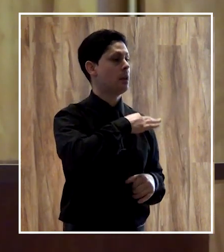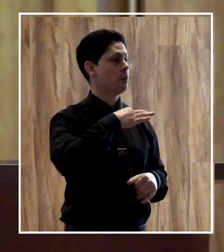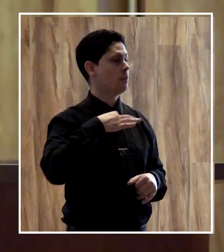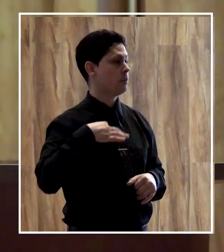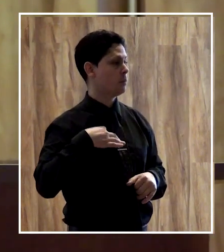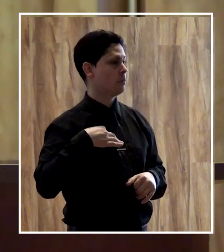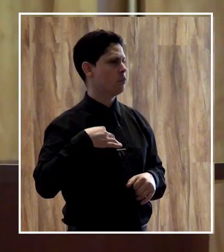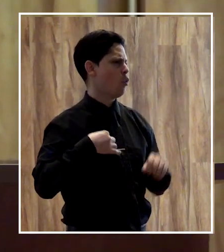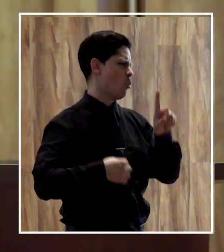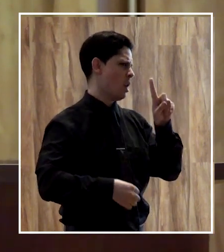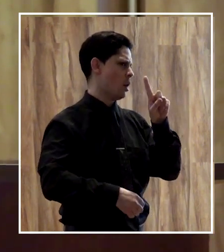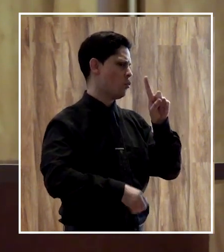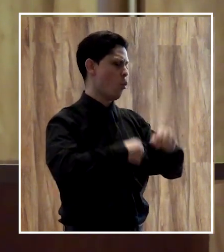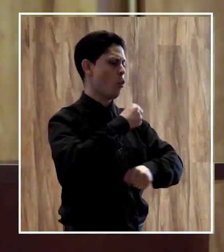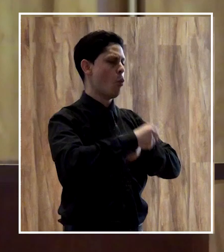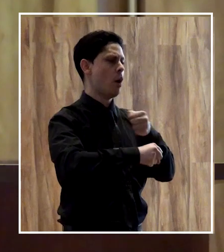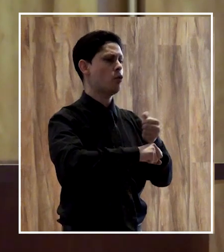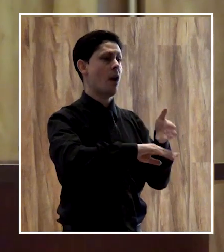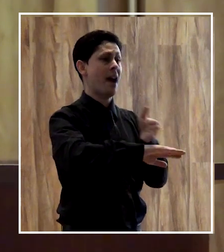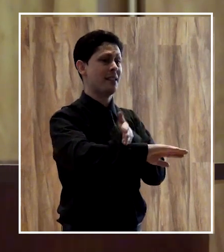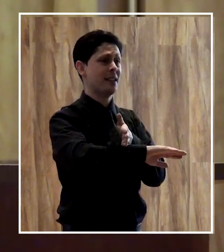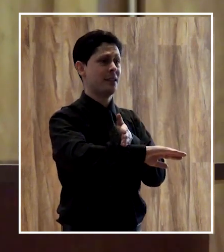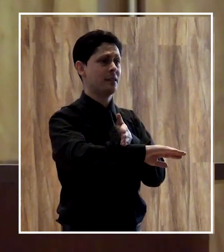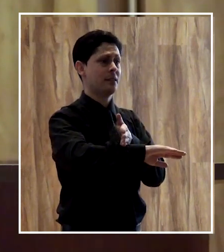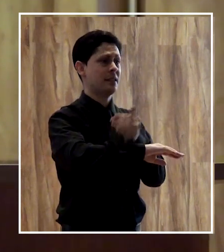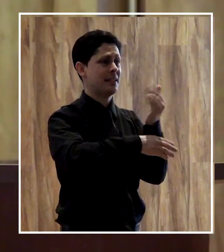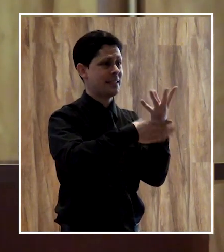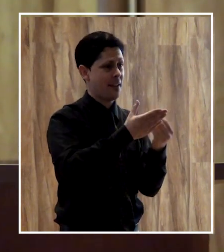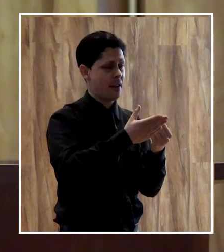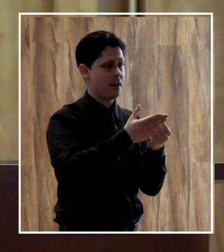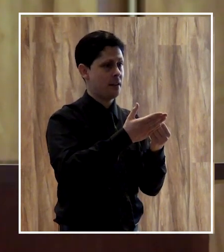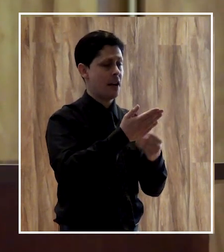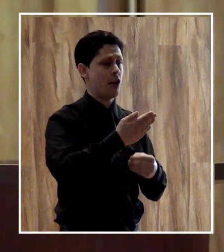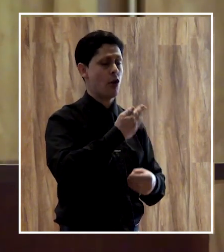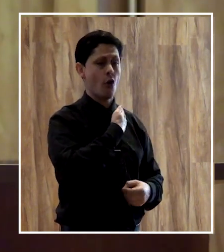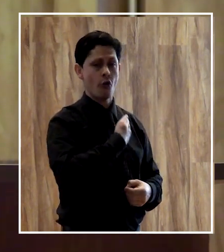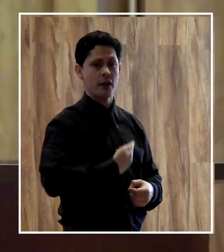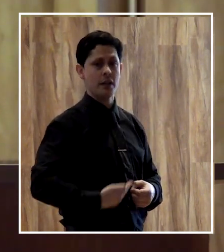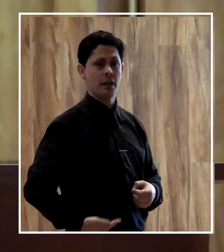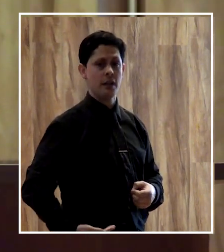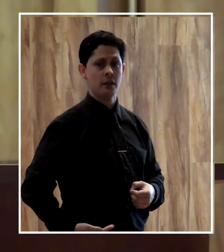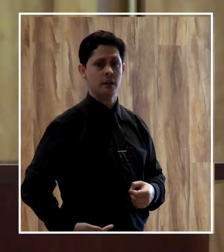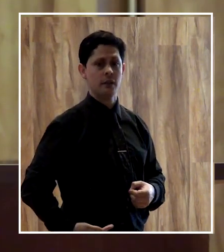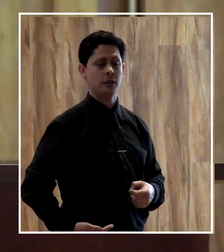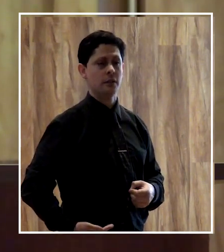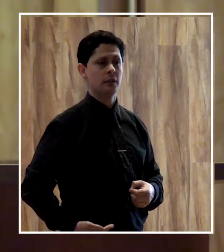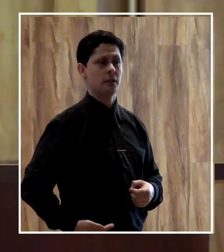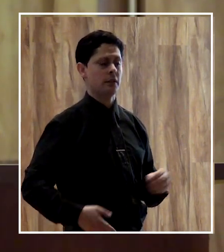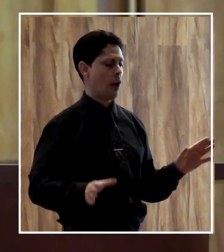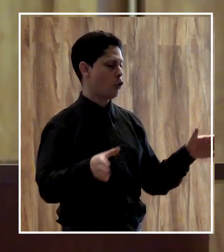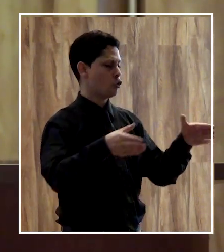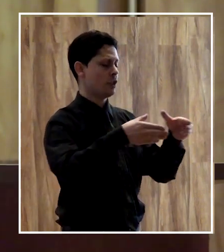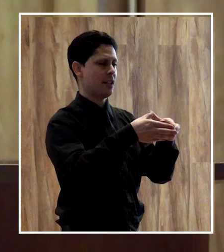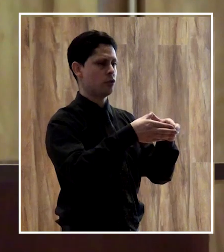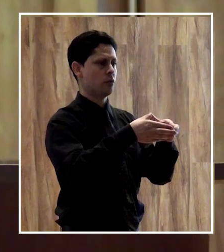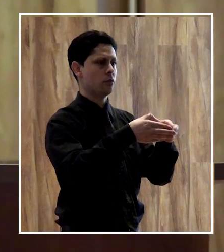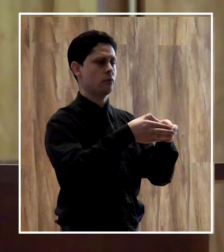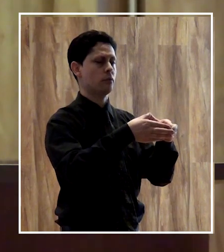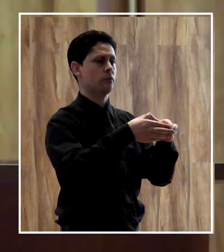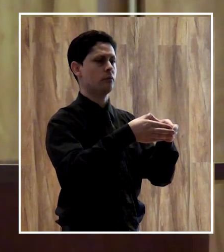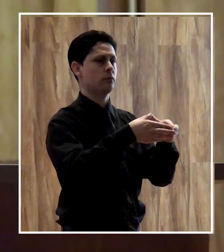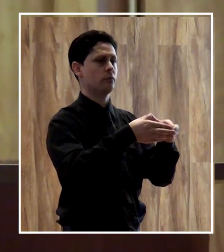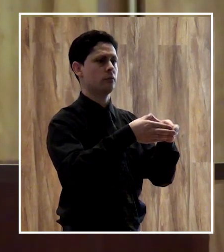del ministerio un año antes que terminaran los gobiernos de concertación